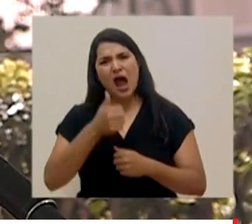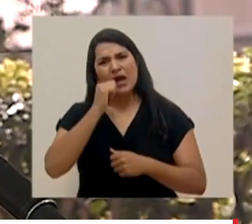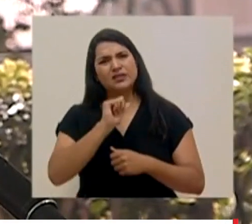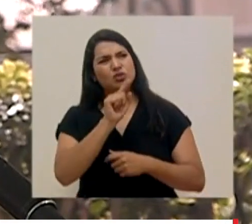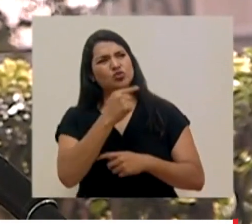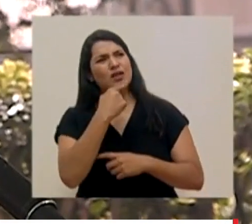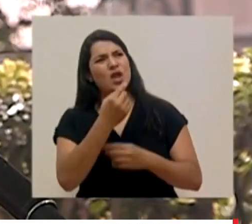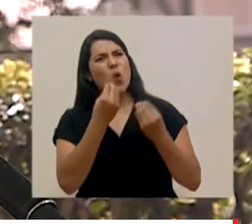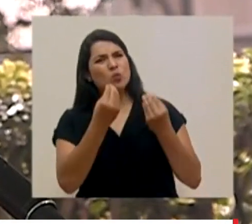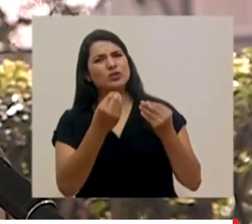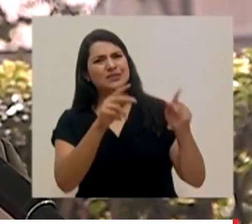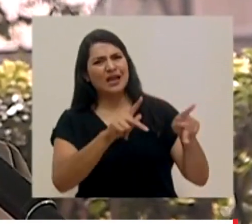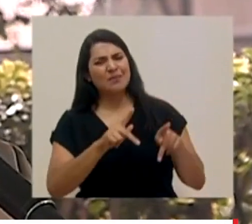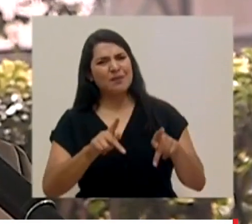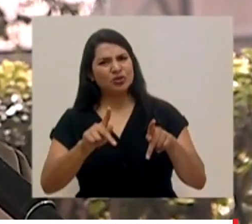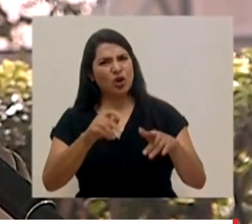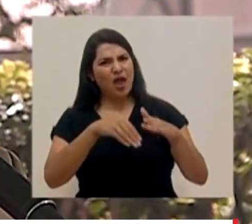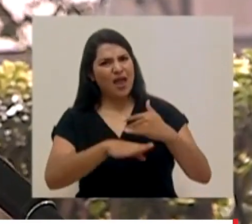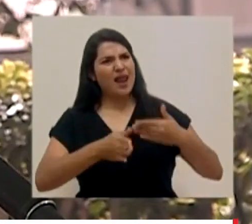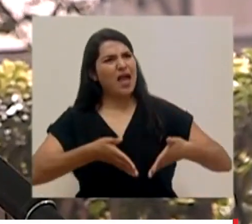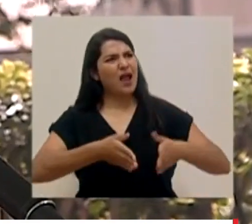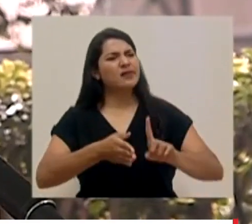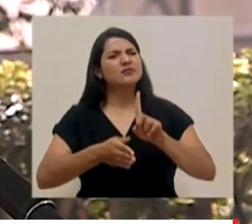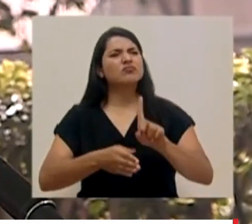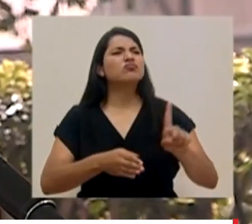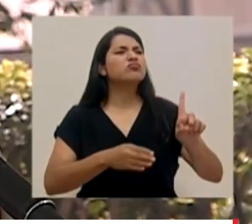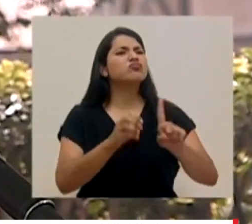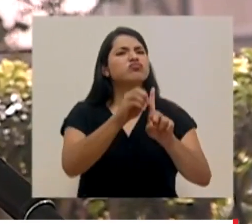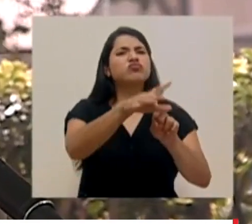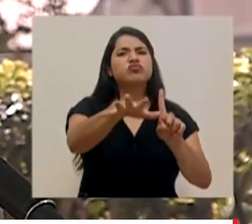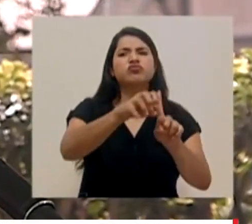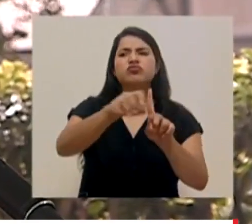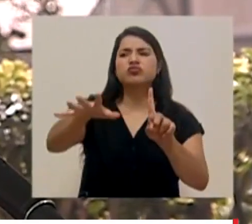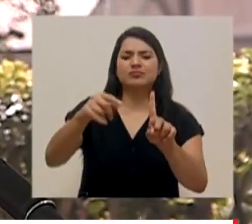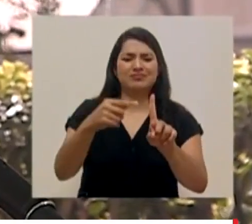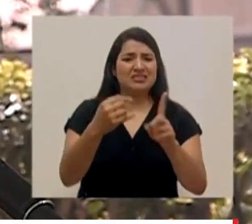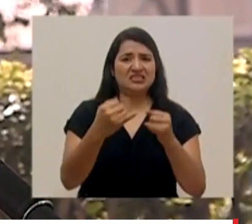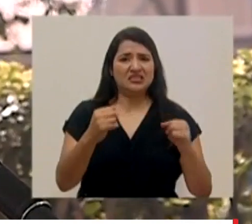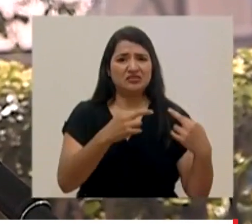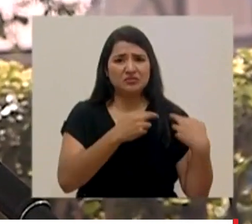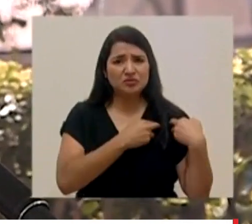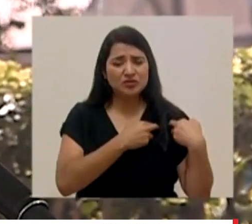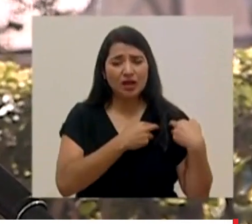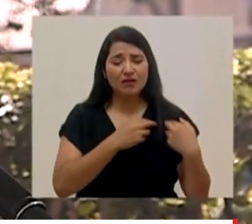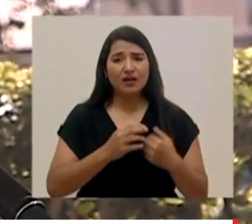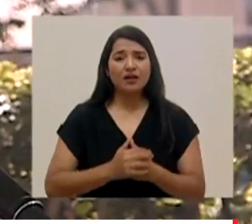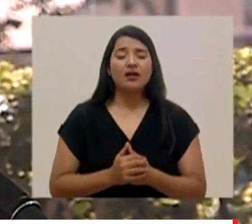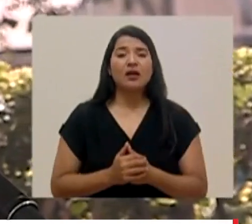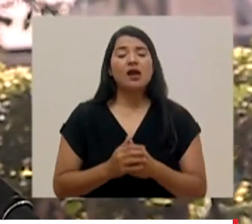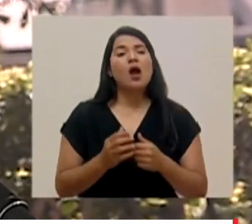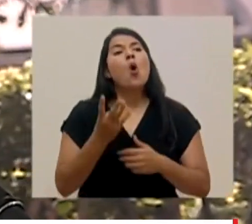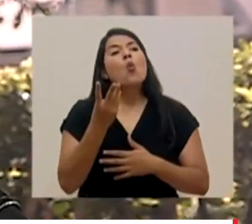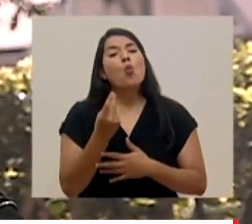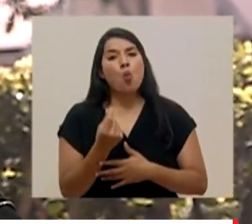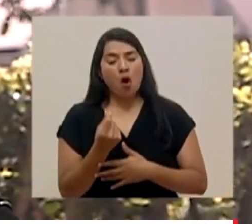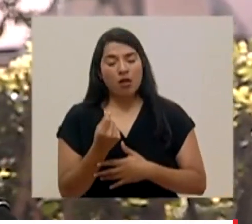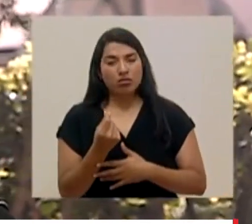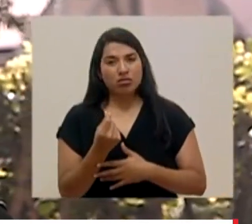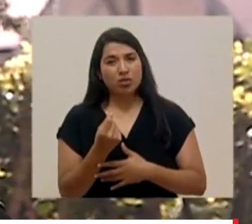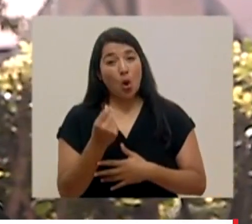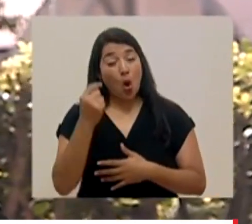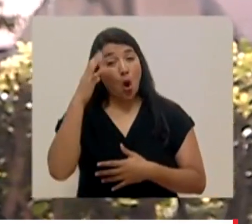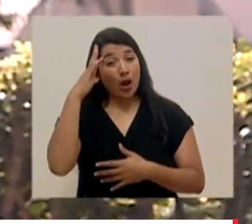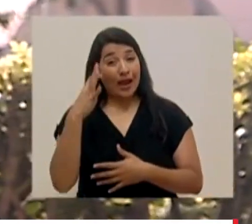que anda contagiando irresponsablemente sin vincularse al sector salud. ¿En cuánto está